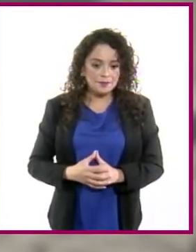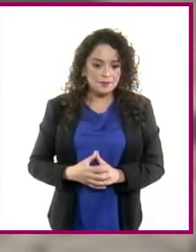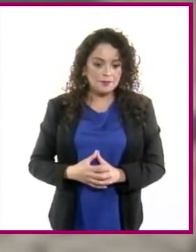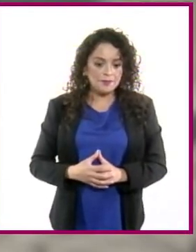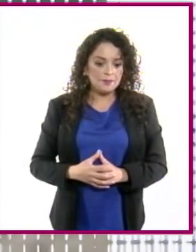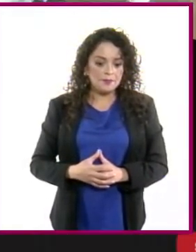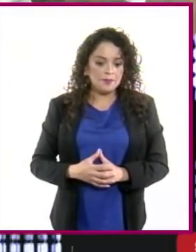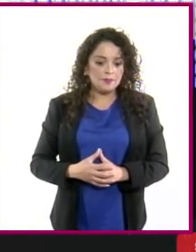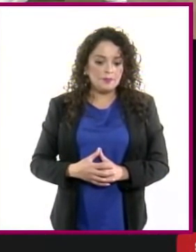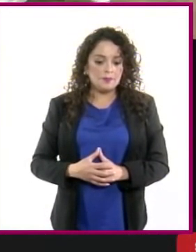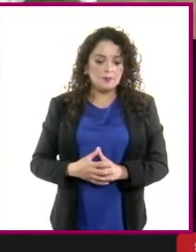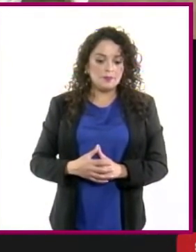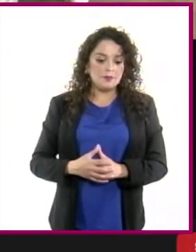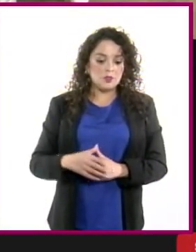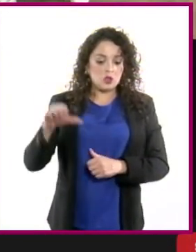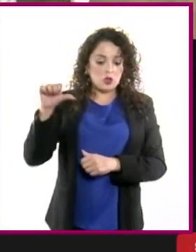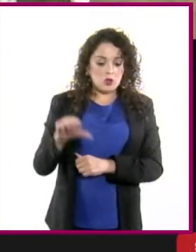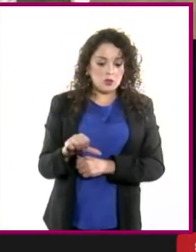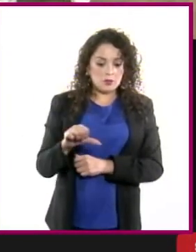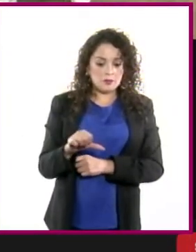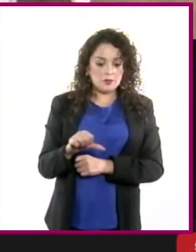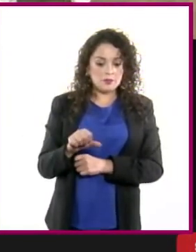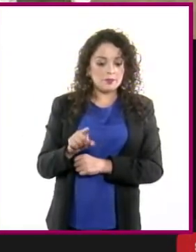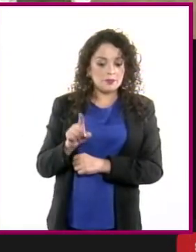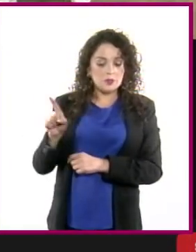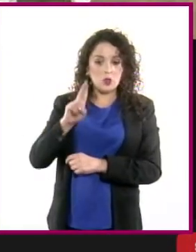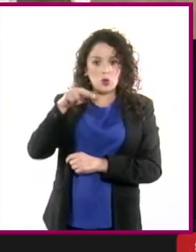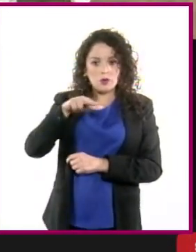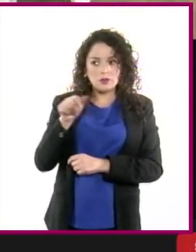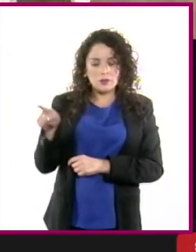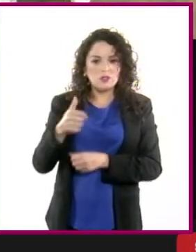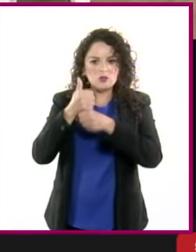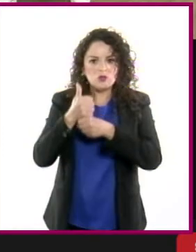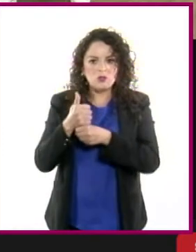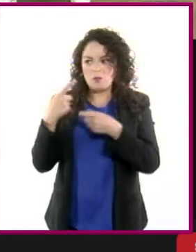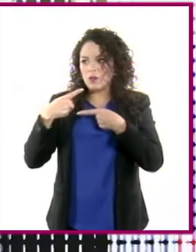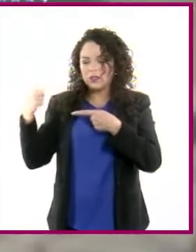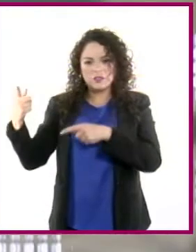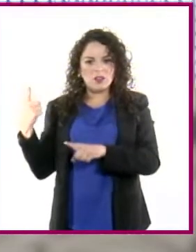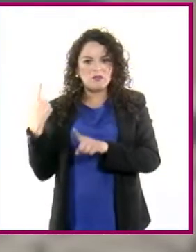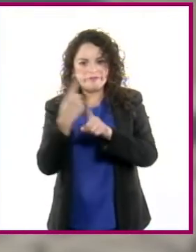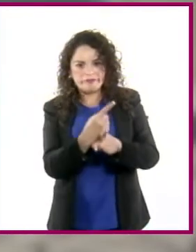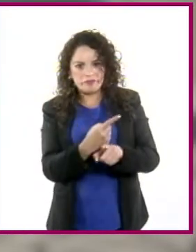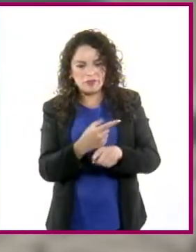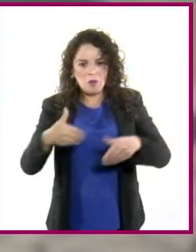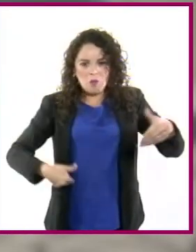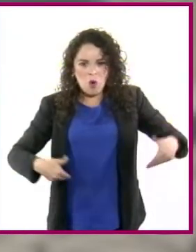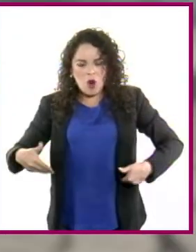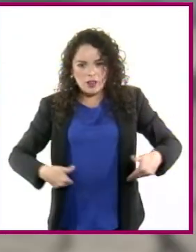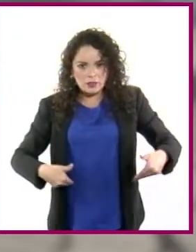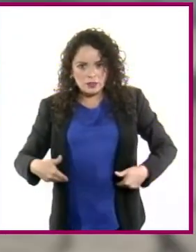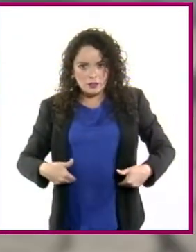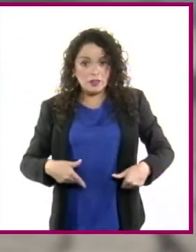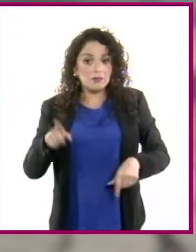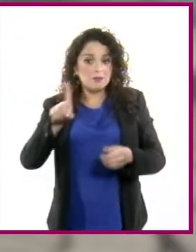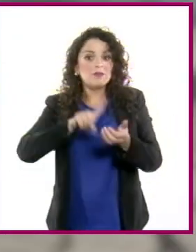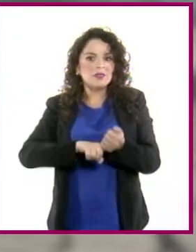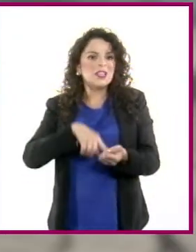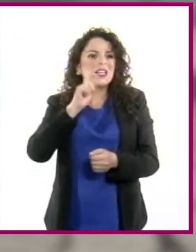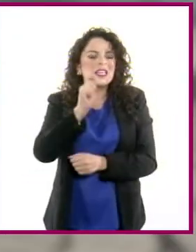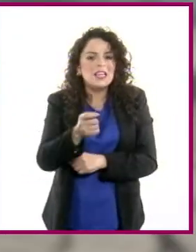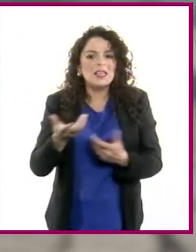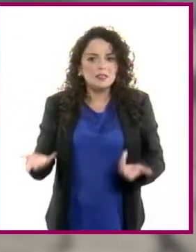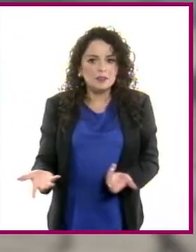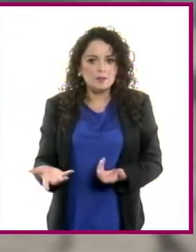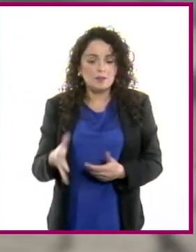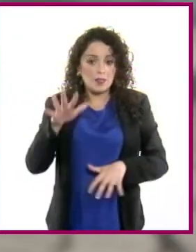Hoy Luna vivió una agresión en la calle y eso nos llevó a pensar en la violencia, en cómo se define y en sus alcances. Y aunque nos topamos con